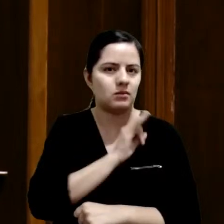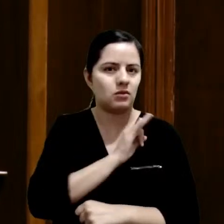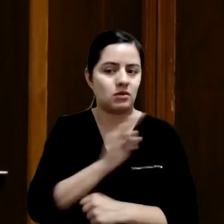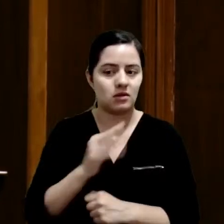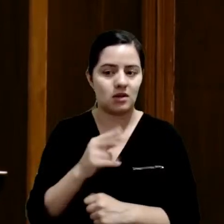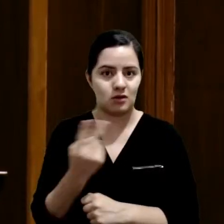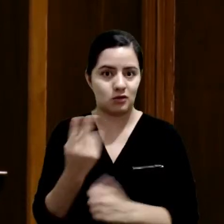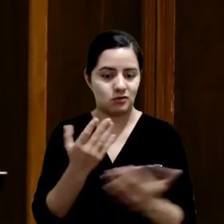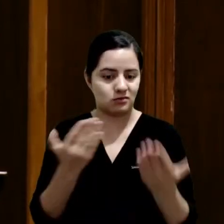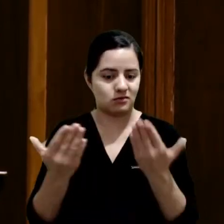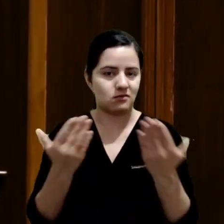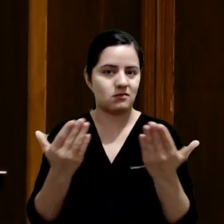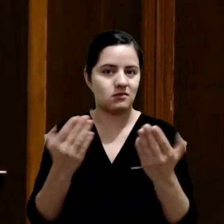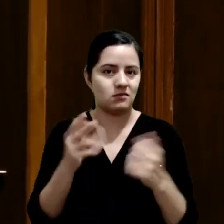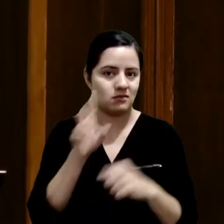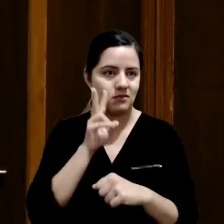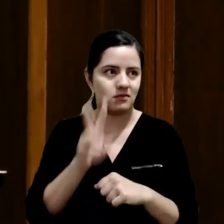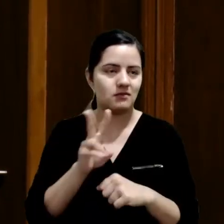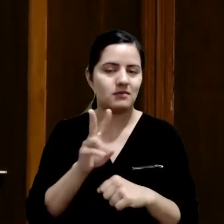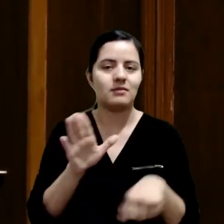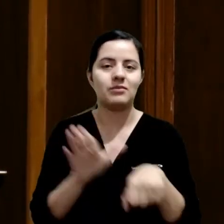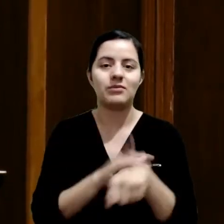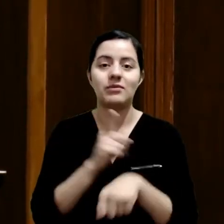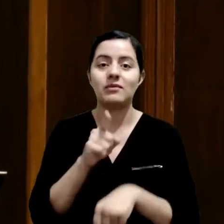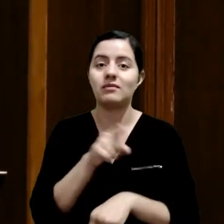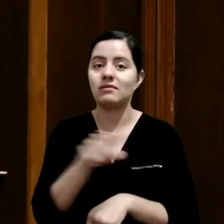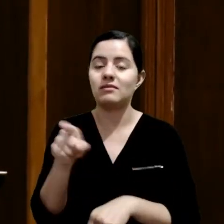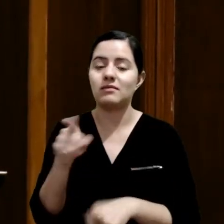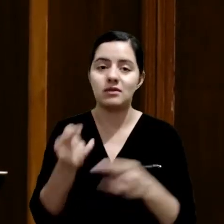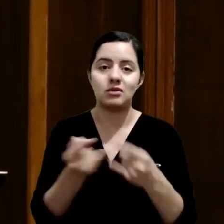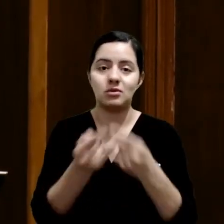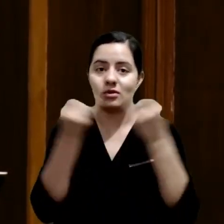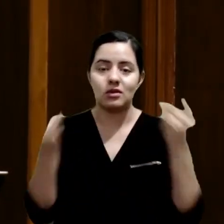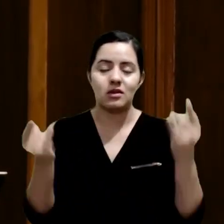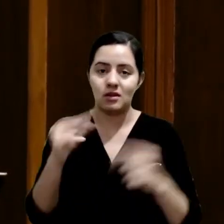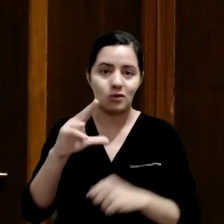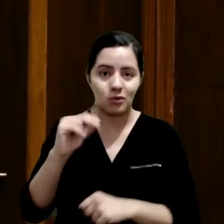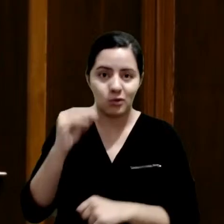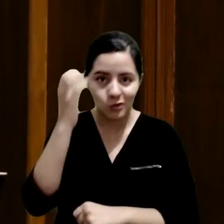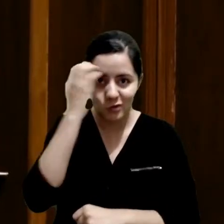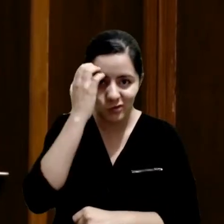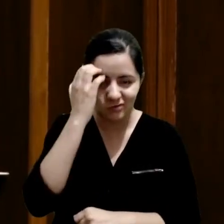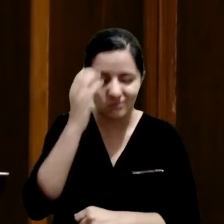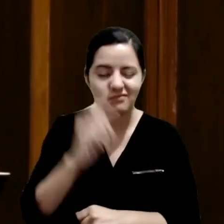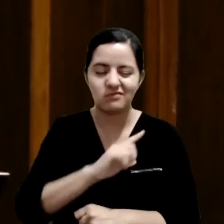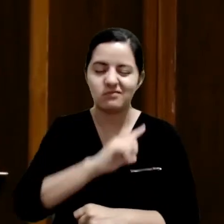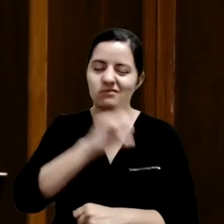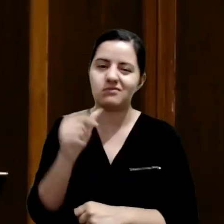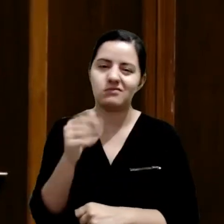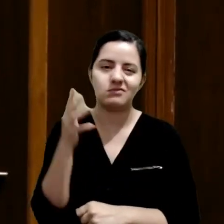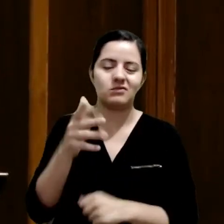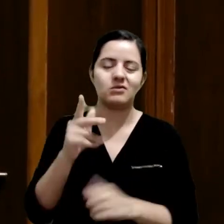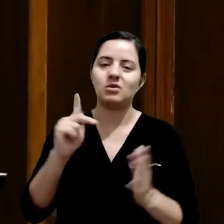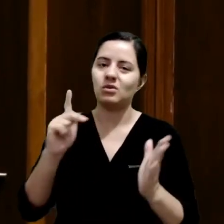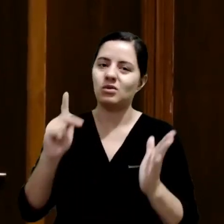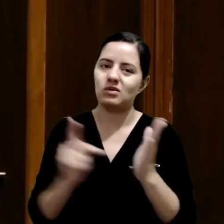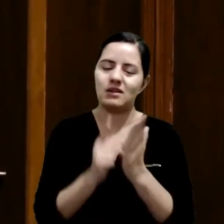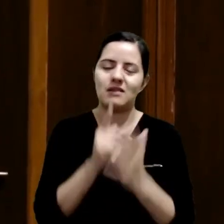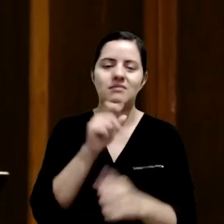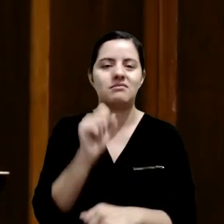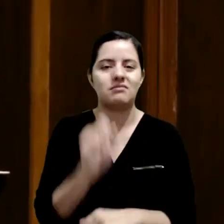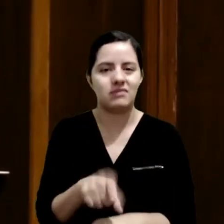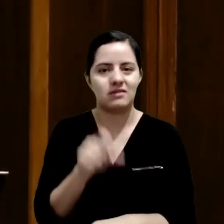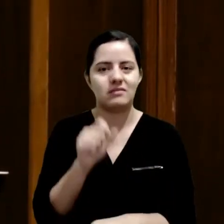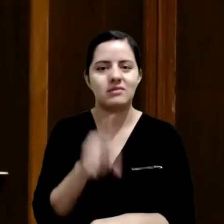Porque bien dicen que aquel que no conoce su historia está condenado a repetirla. Actualmente,